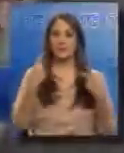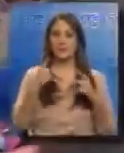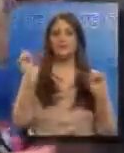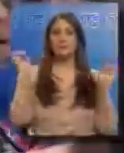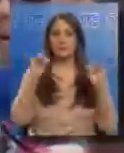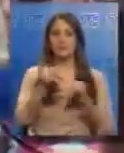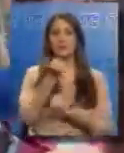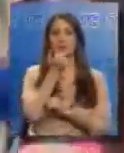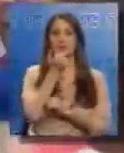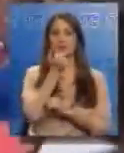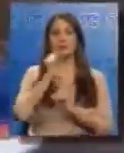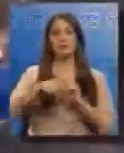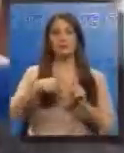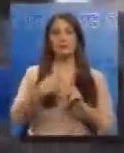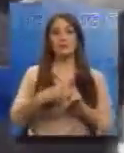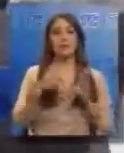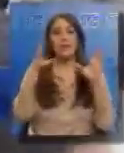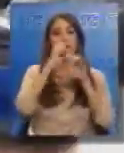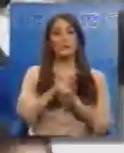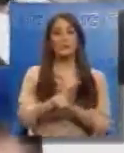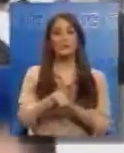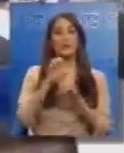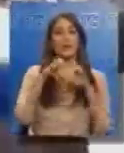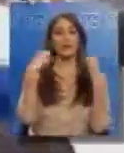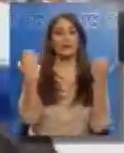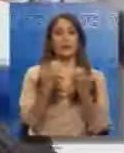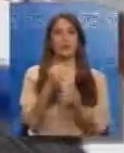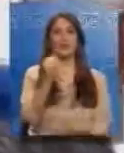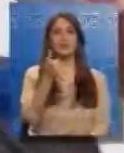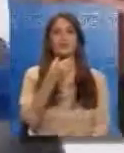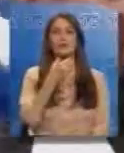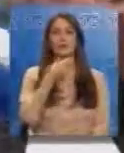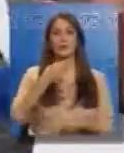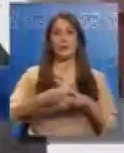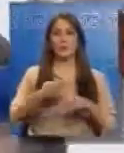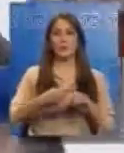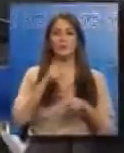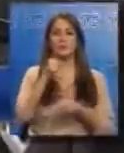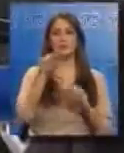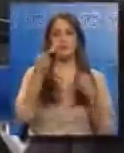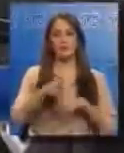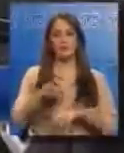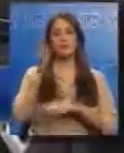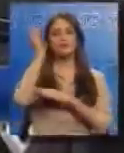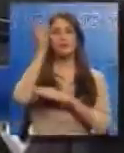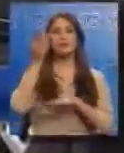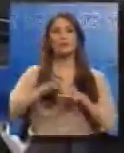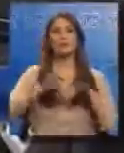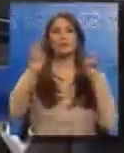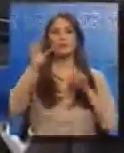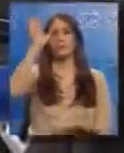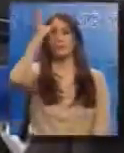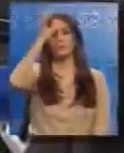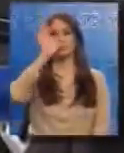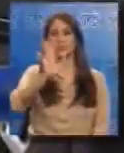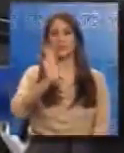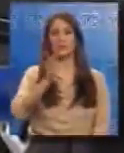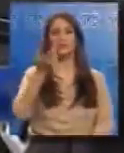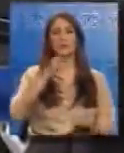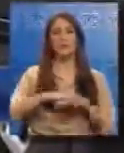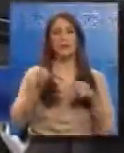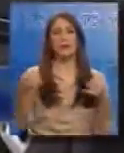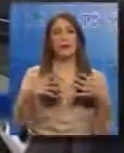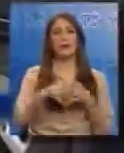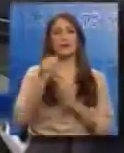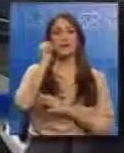Además, en la noche, en el Coliseo 10 de agosto de la parroquia Luz de América, está previsto un evento cultural previo al enlace ciudadano que se